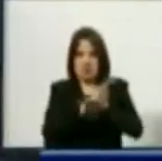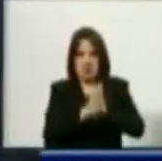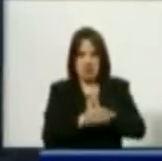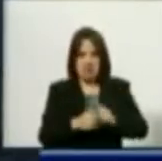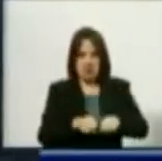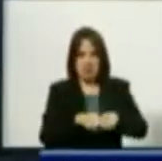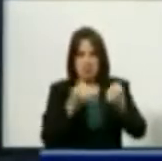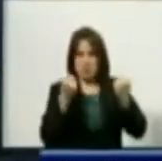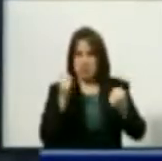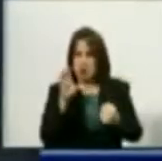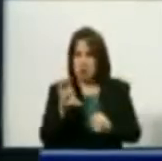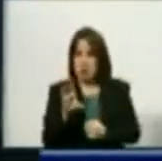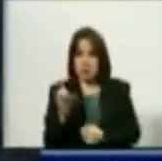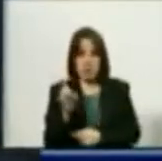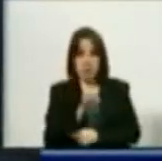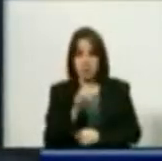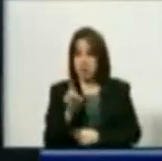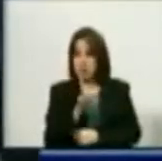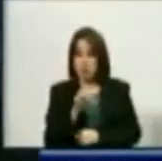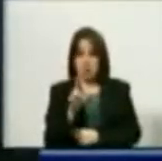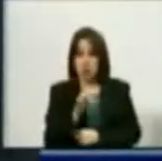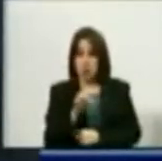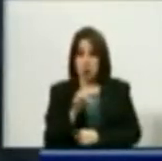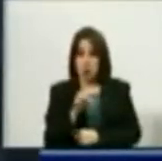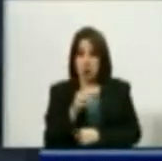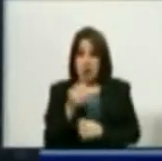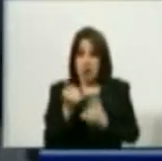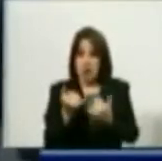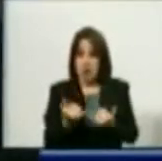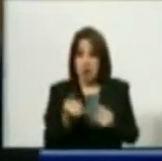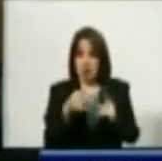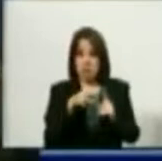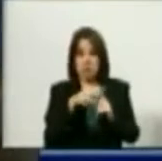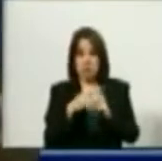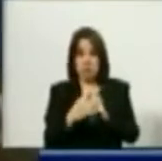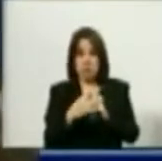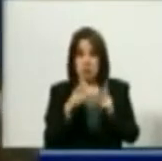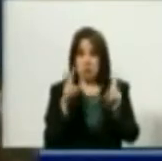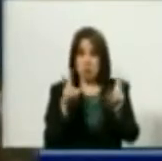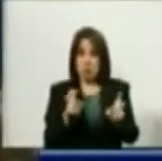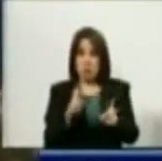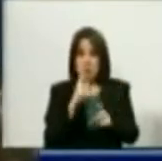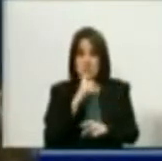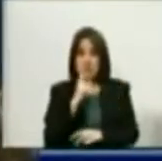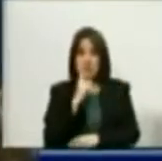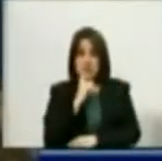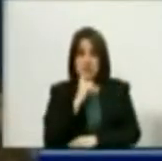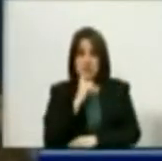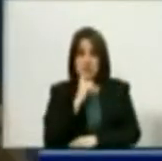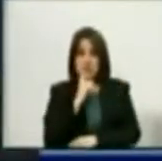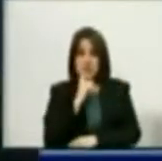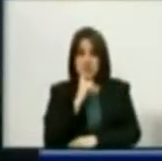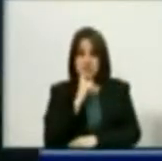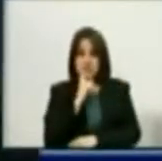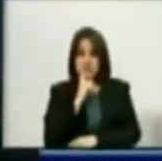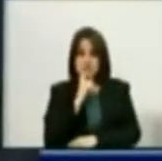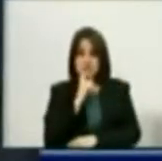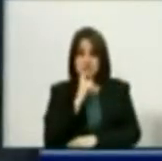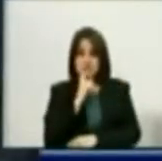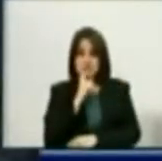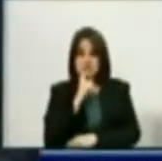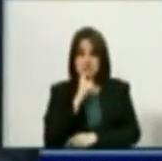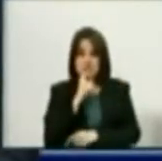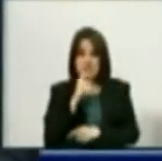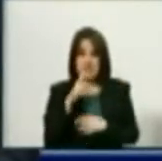no podrán ante esta circunstancias de nuevas dificultades del tamaño que